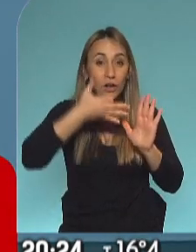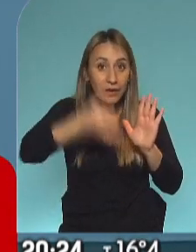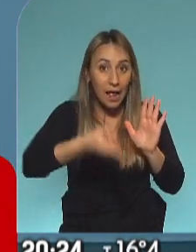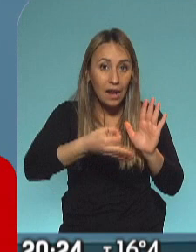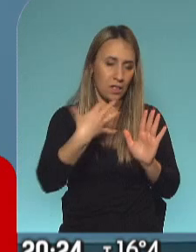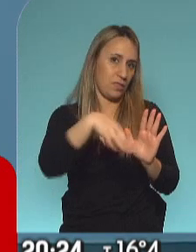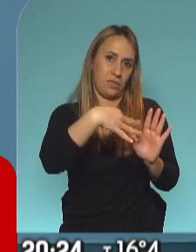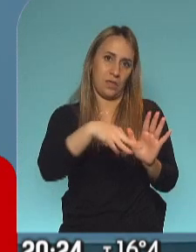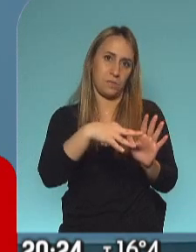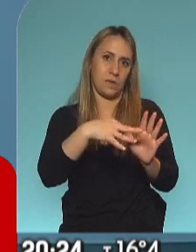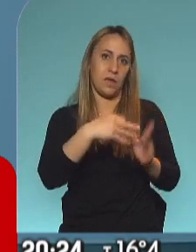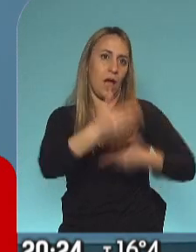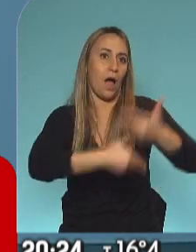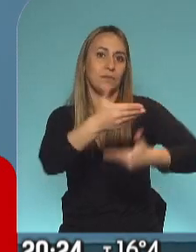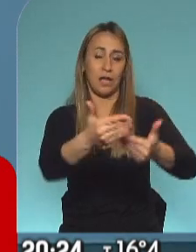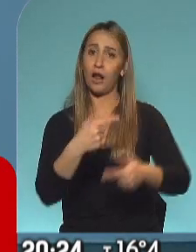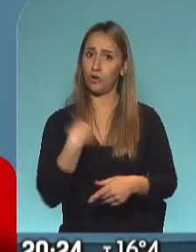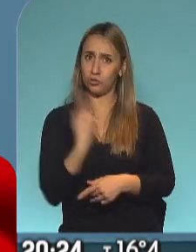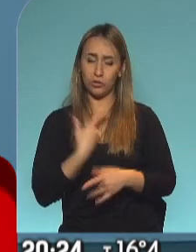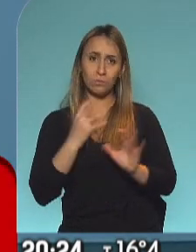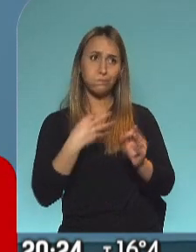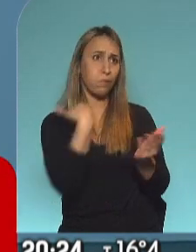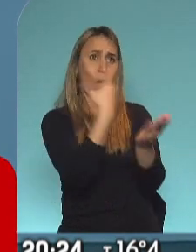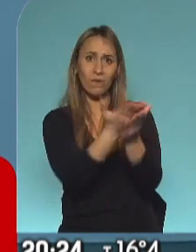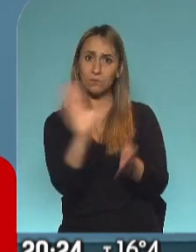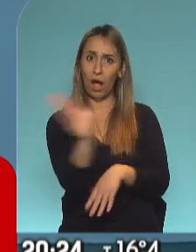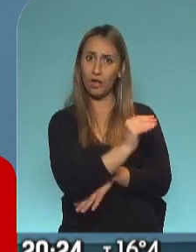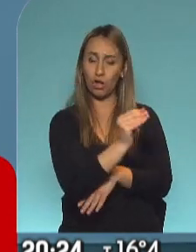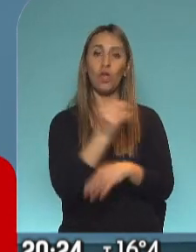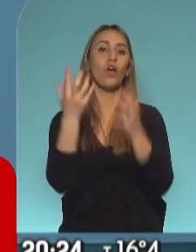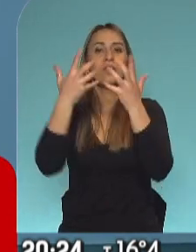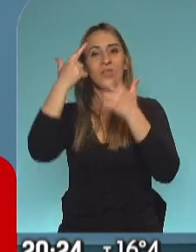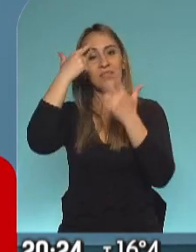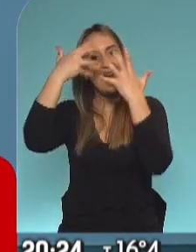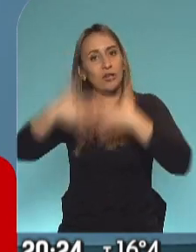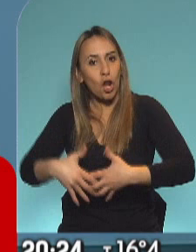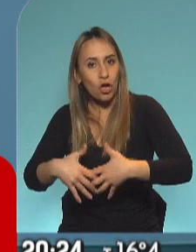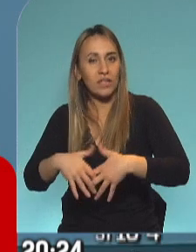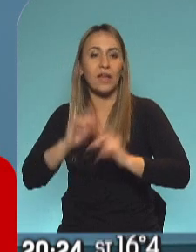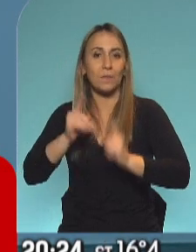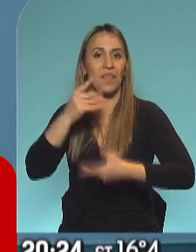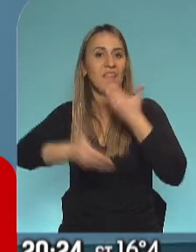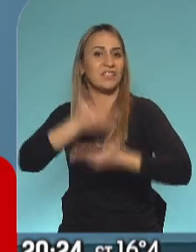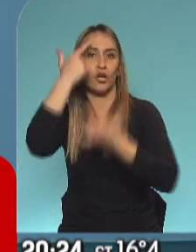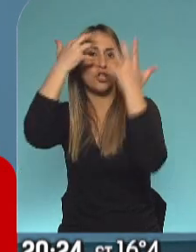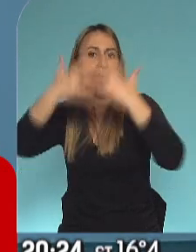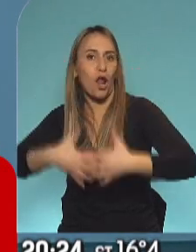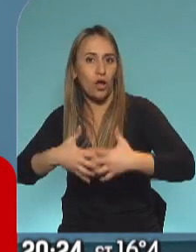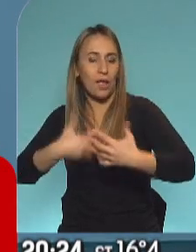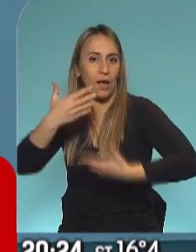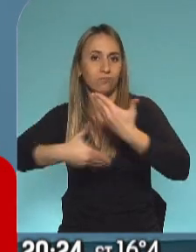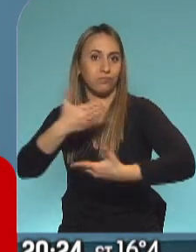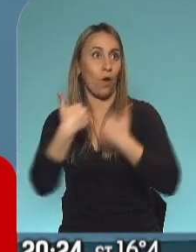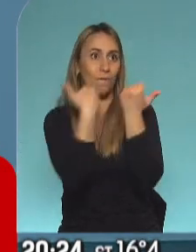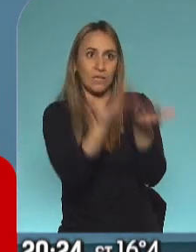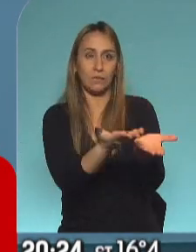hacerlo. Nosotros le ofrecimos a todos la tecnología, el desarrollo tecnológico para hacerlo, pero